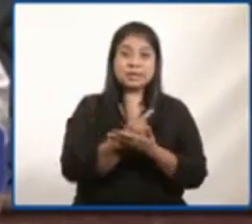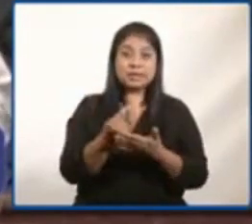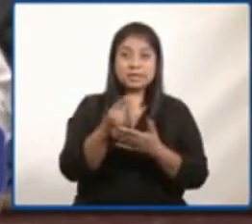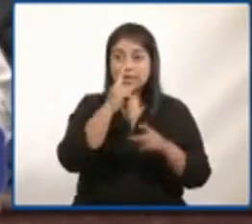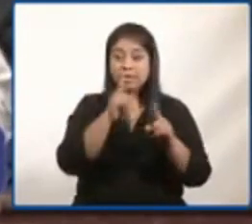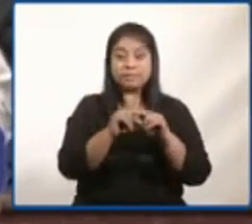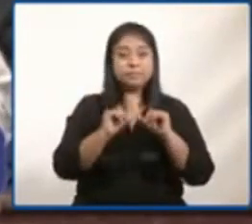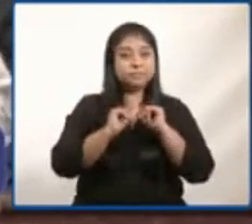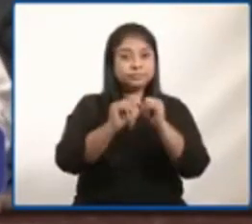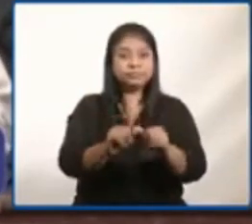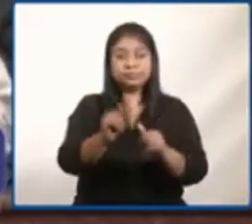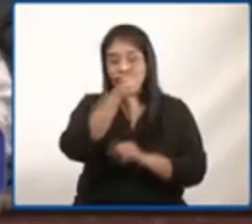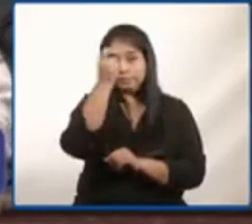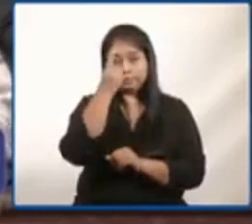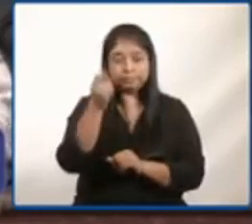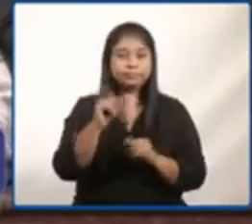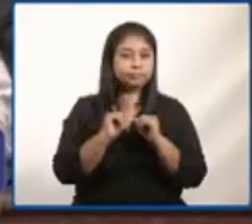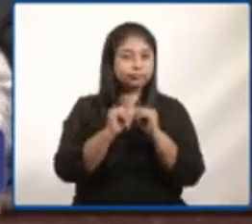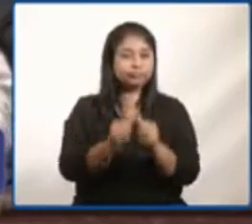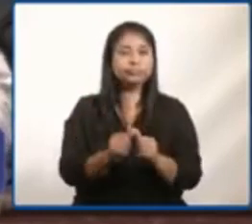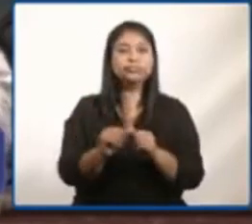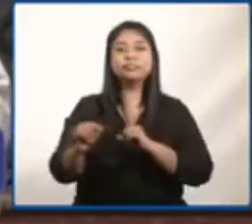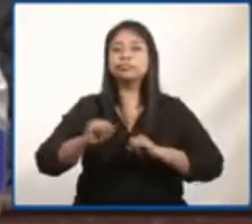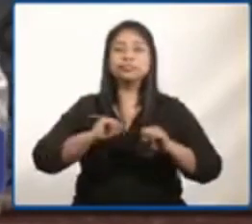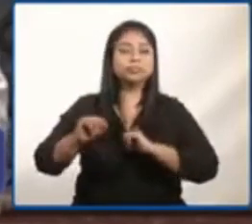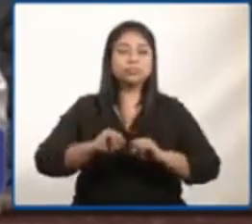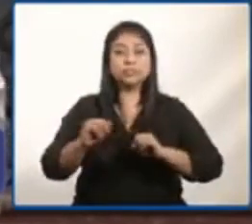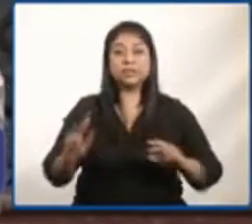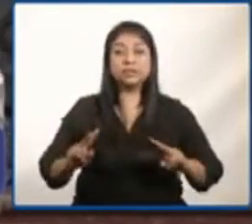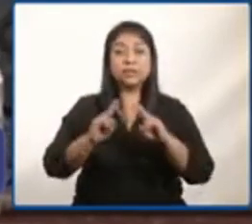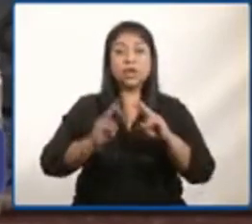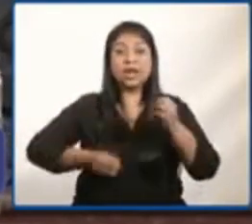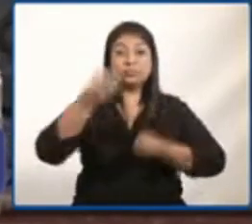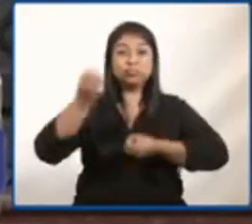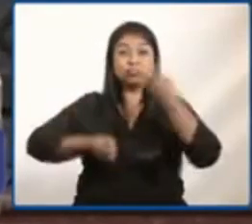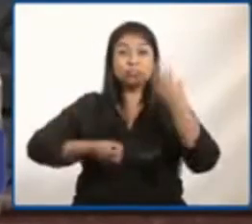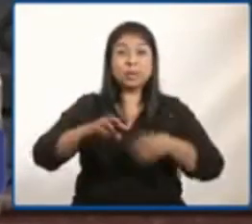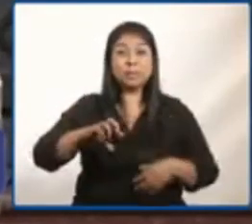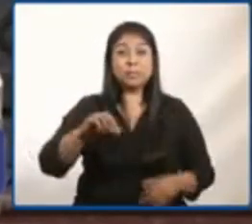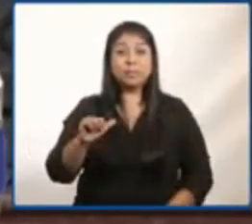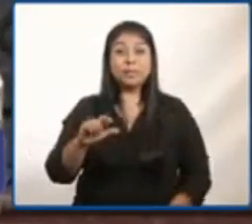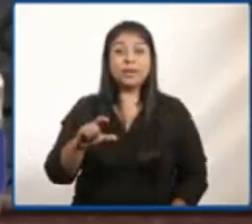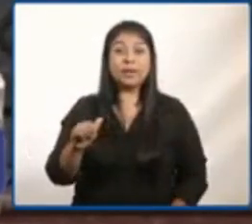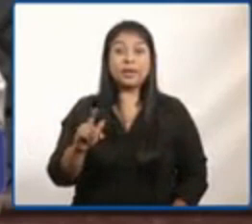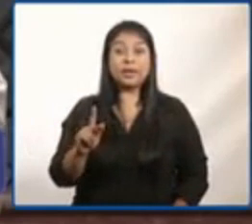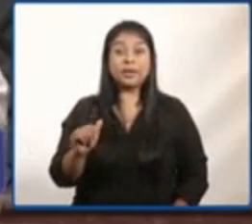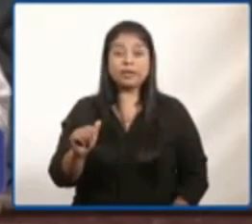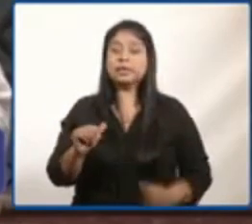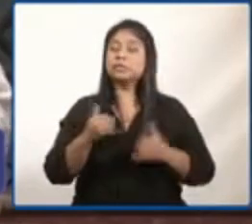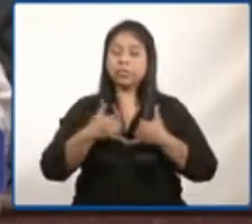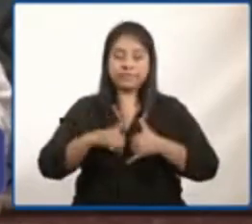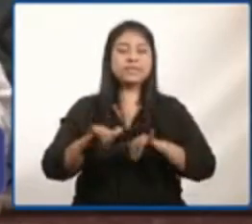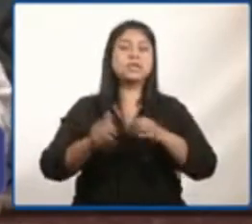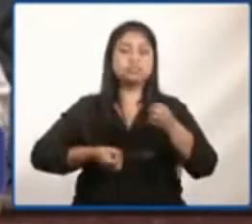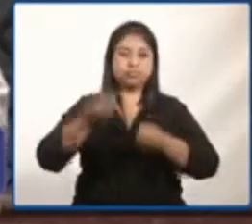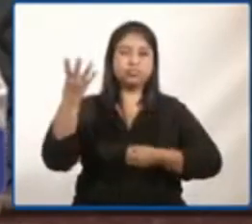trabajando con el seguimiento a la actividad del volcán de Pacaya, por ejemplo, que mantiene esta actividad constante, niveles altos desde el